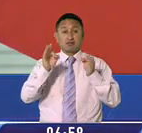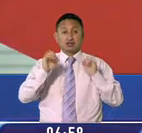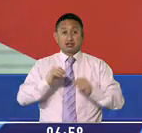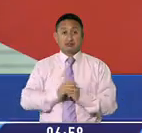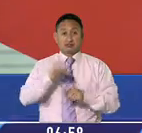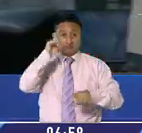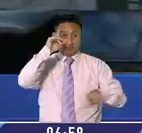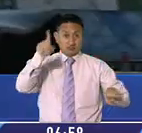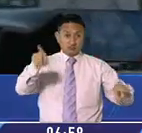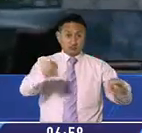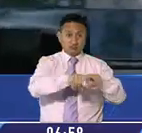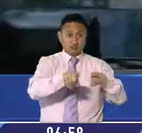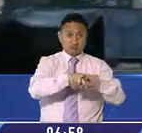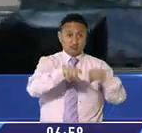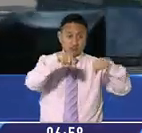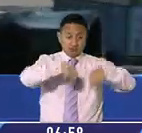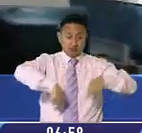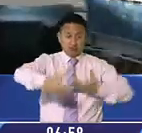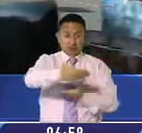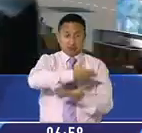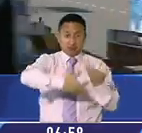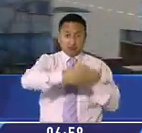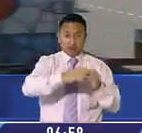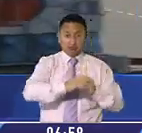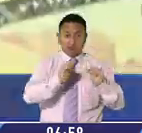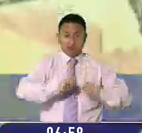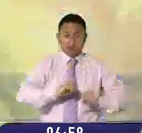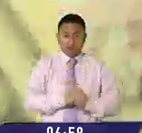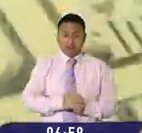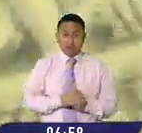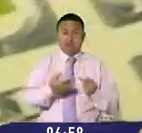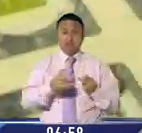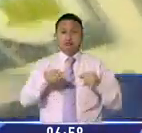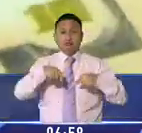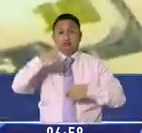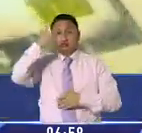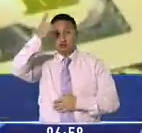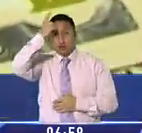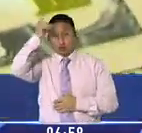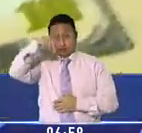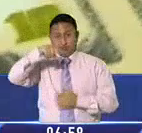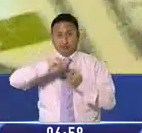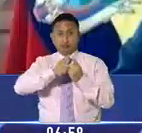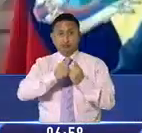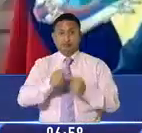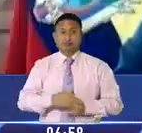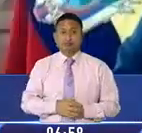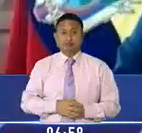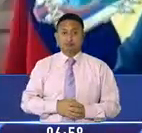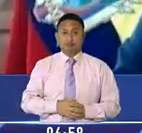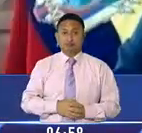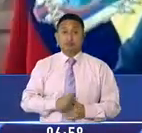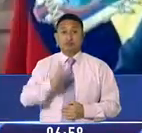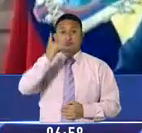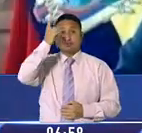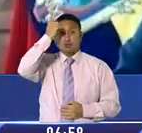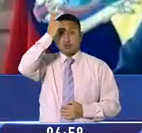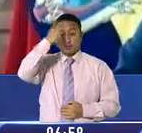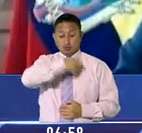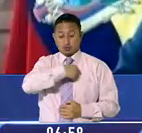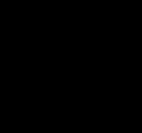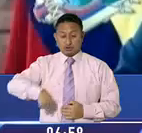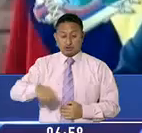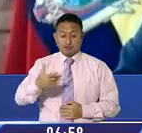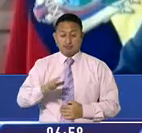acuerdo comercial y también se renegociará la deuda externa. La deuda con China asciende a algo más